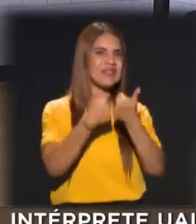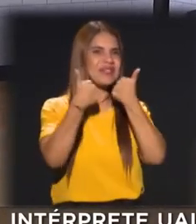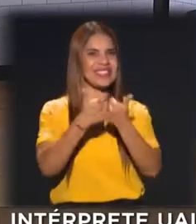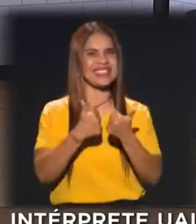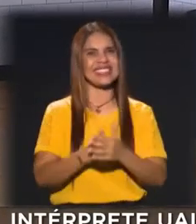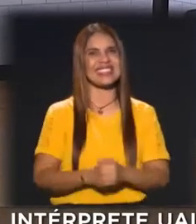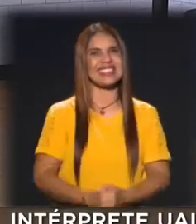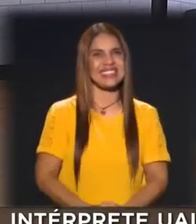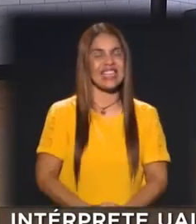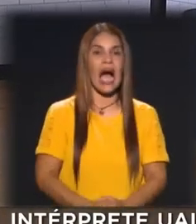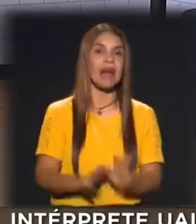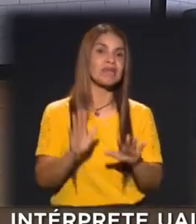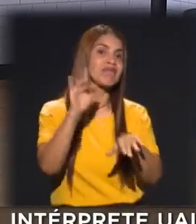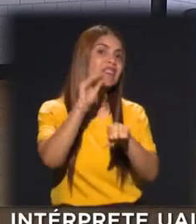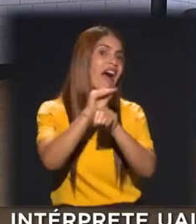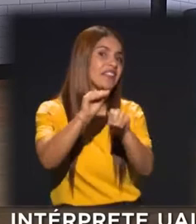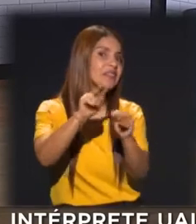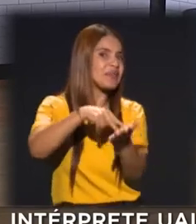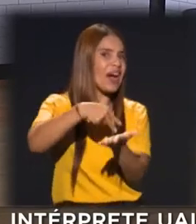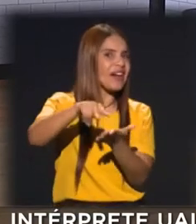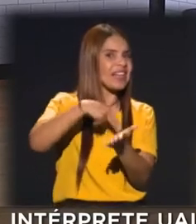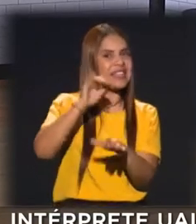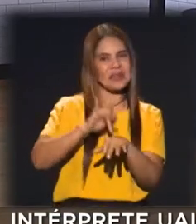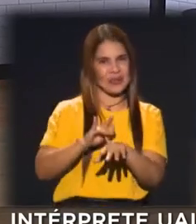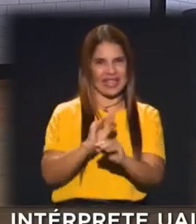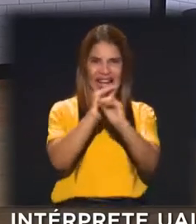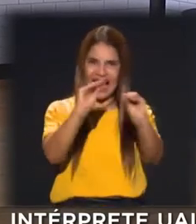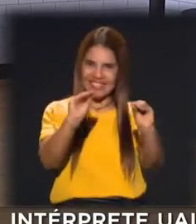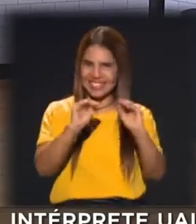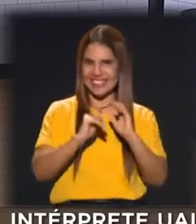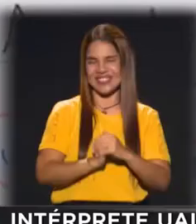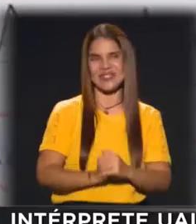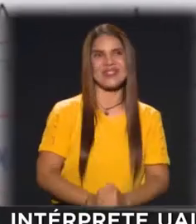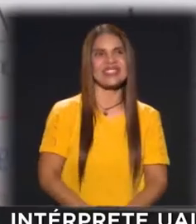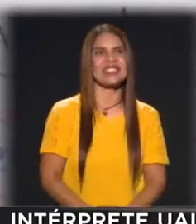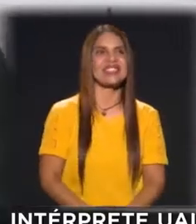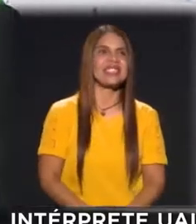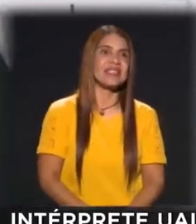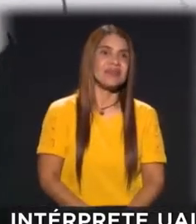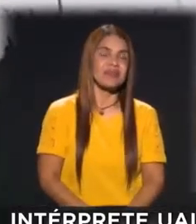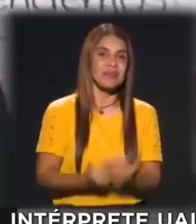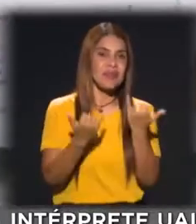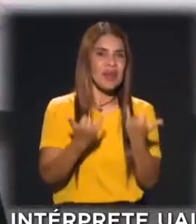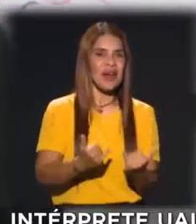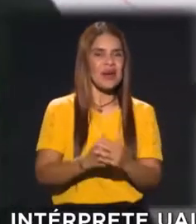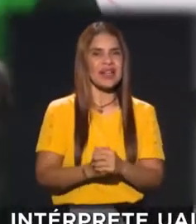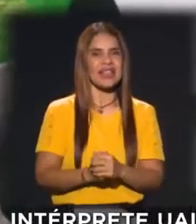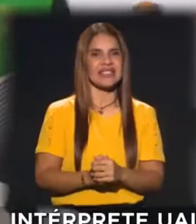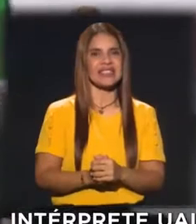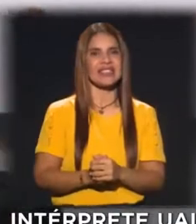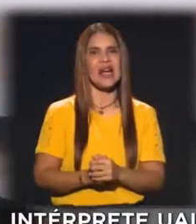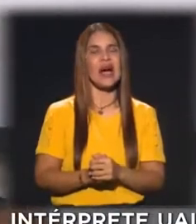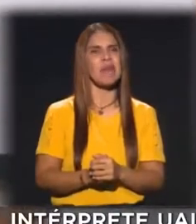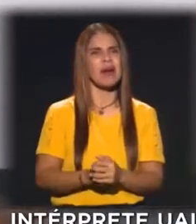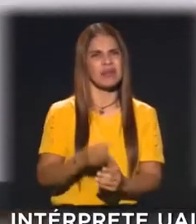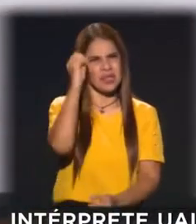bien. Así que a bailar. Llegamos ya al momento de bailar. Listo, a bailar, profe. Se dijo. Bueno, esta sesión se llama rumba lúdica. ¿Por